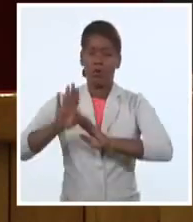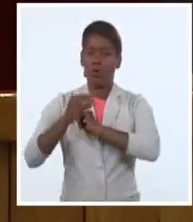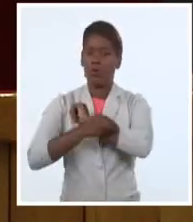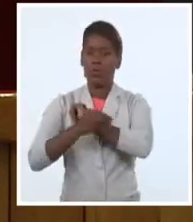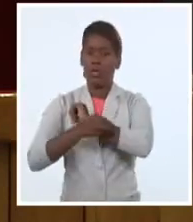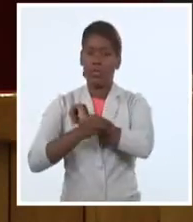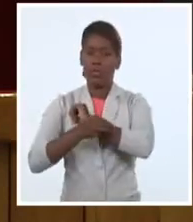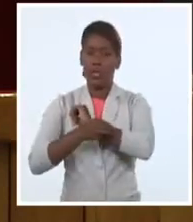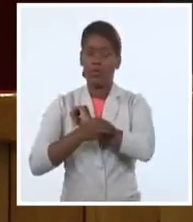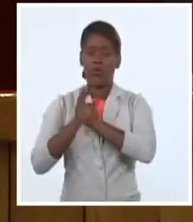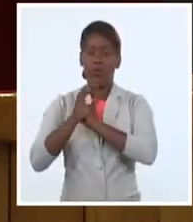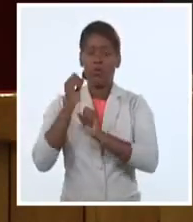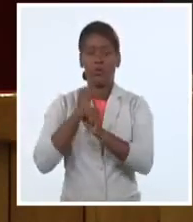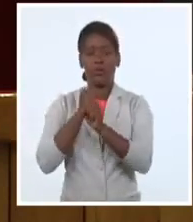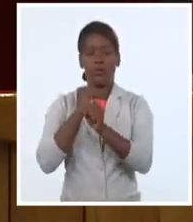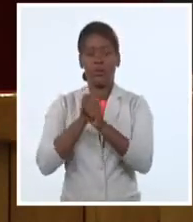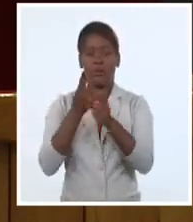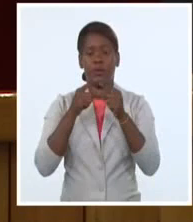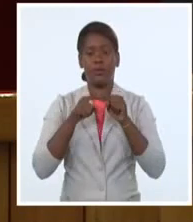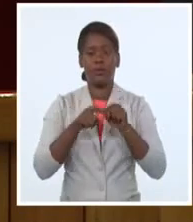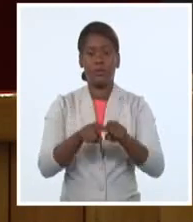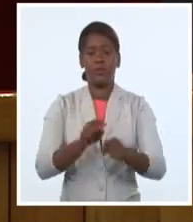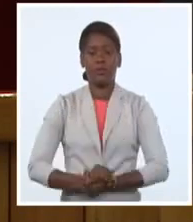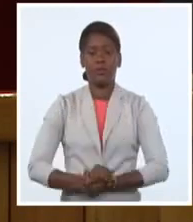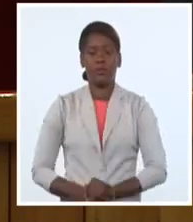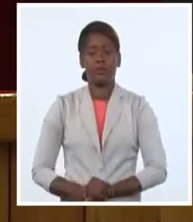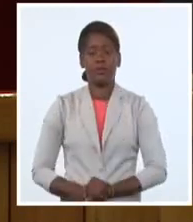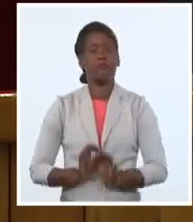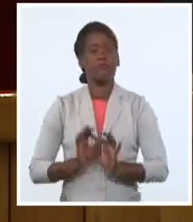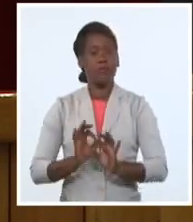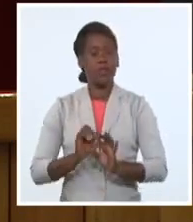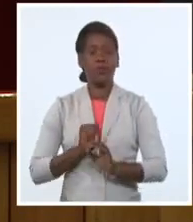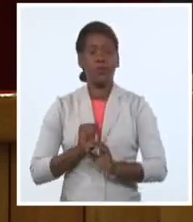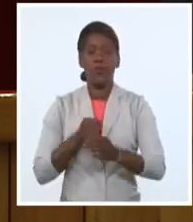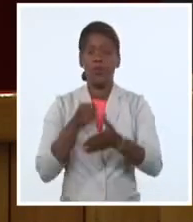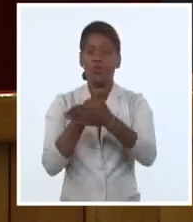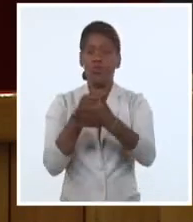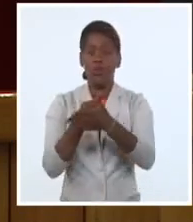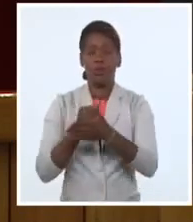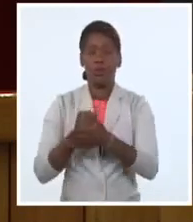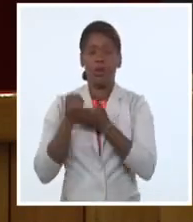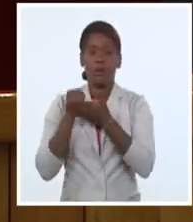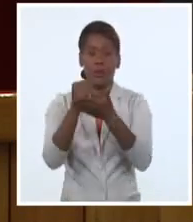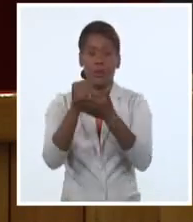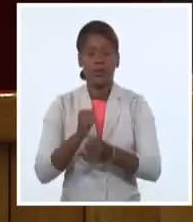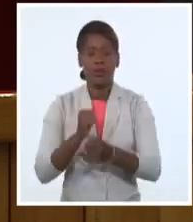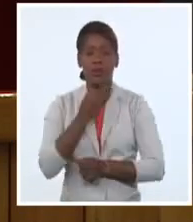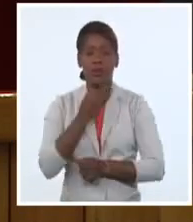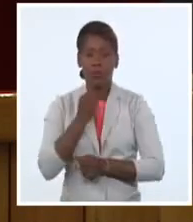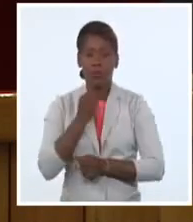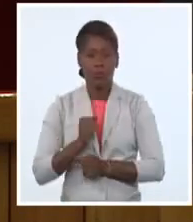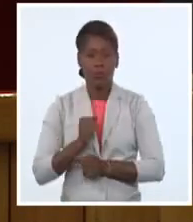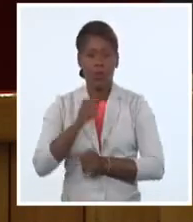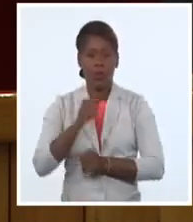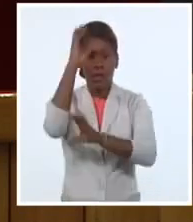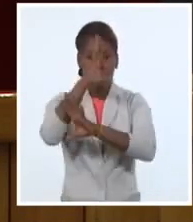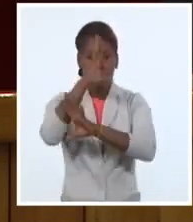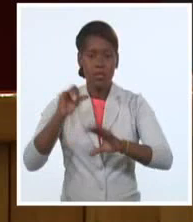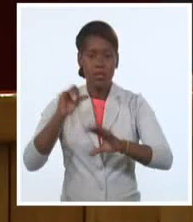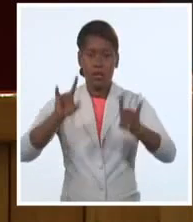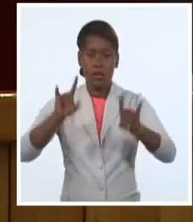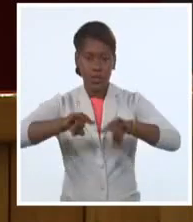de las limitaciones existentes. Impulsando el desarrollo de un sistema de gestión de gobierno basado en ciencia e